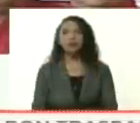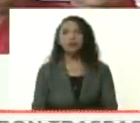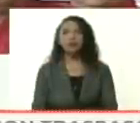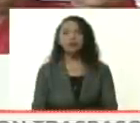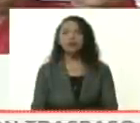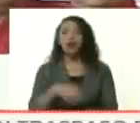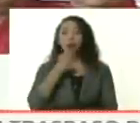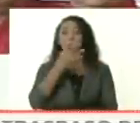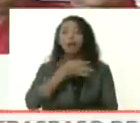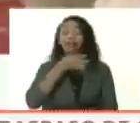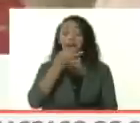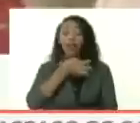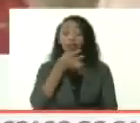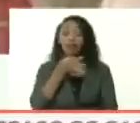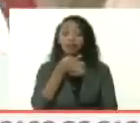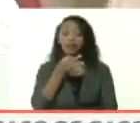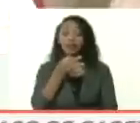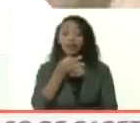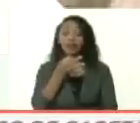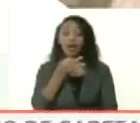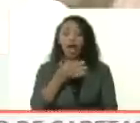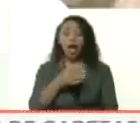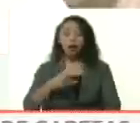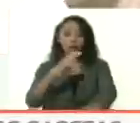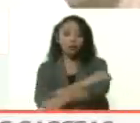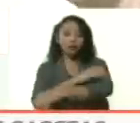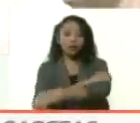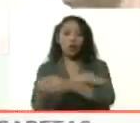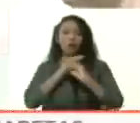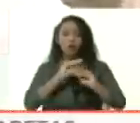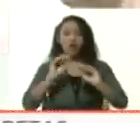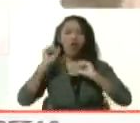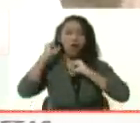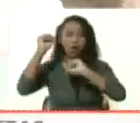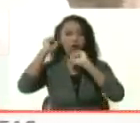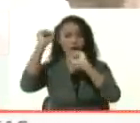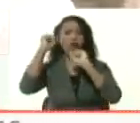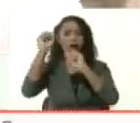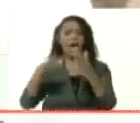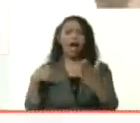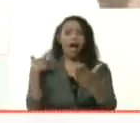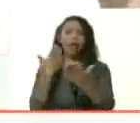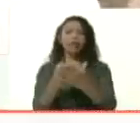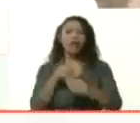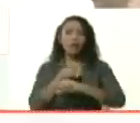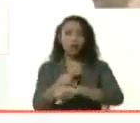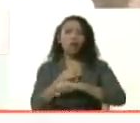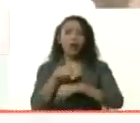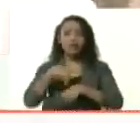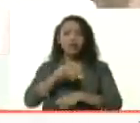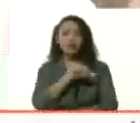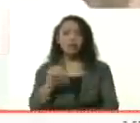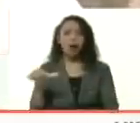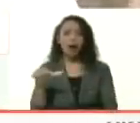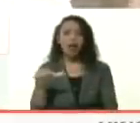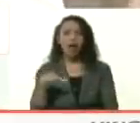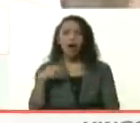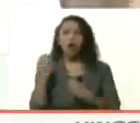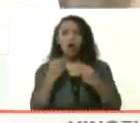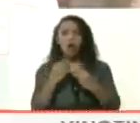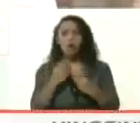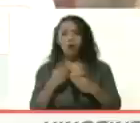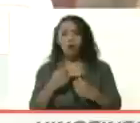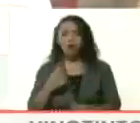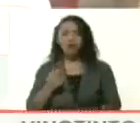Buenas tardes. Buenas tardes. La derecha llamó a protestar y llegar hasta Fuerte Tiuna esta semana como una